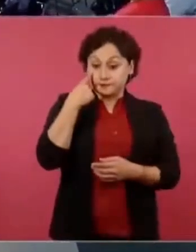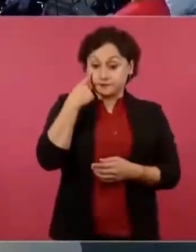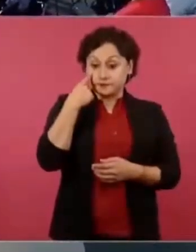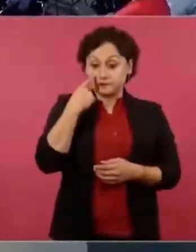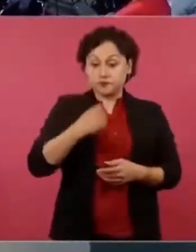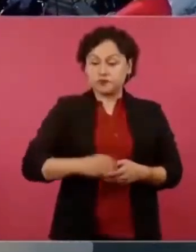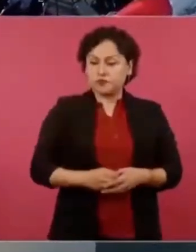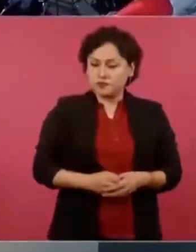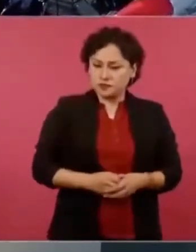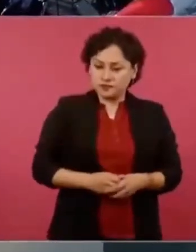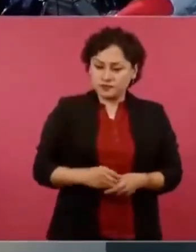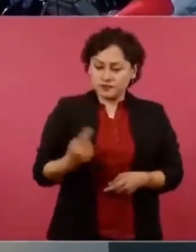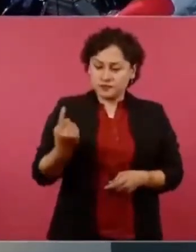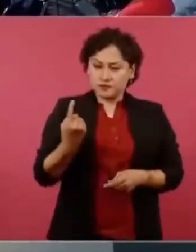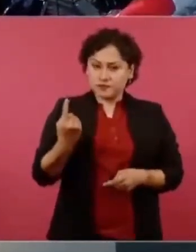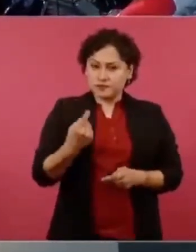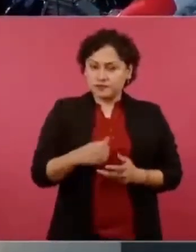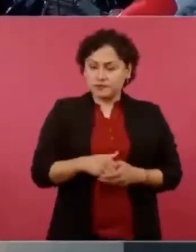¿cómo?